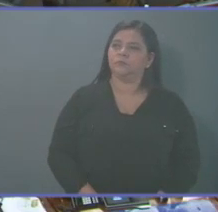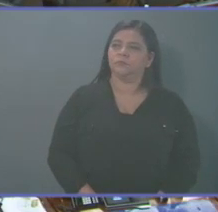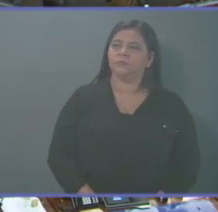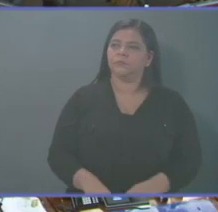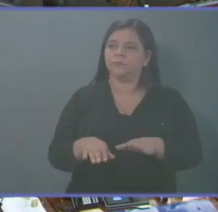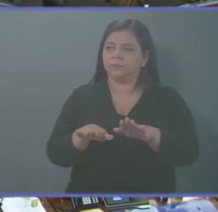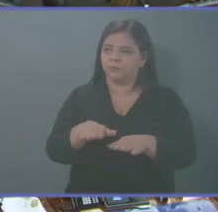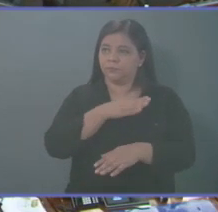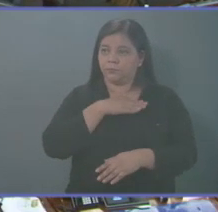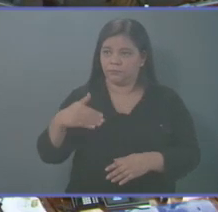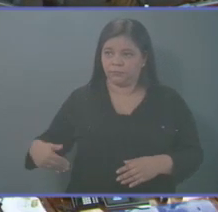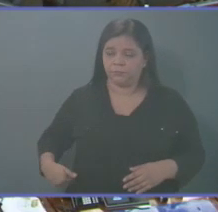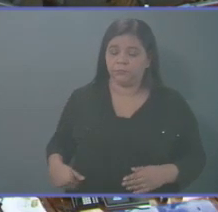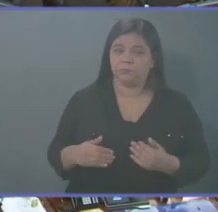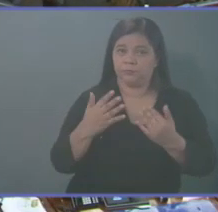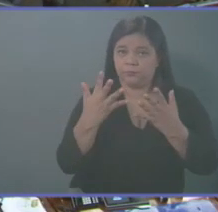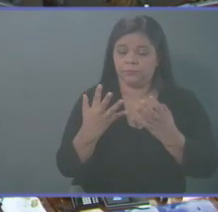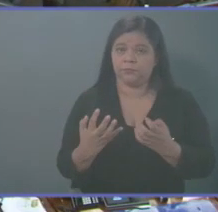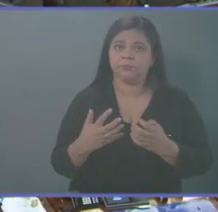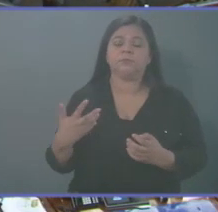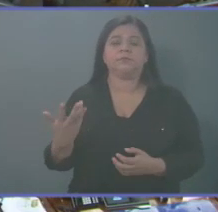Gracias, presidente. Procederé a leer